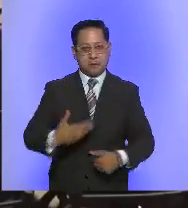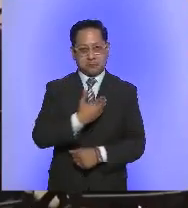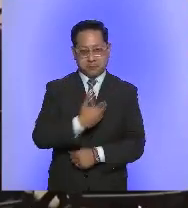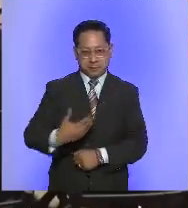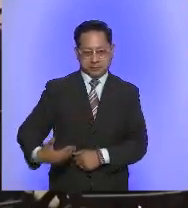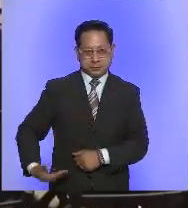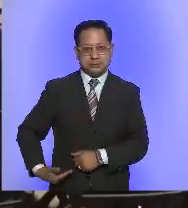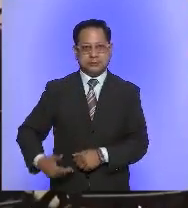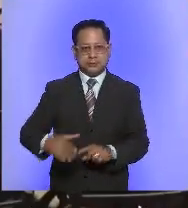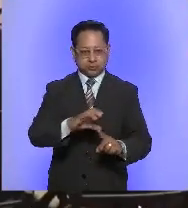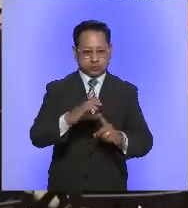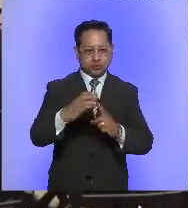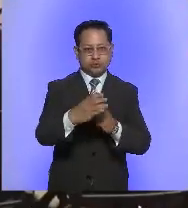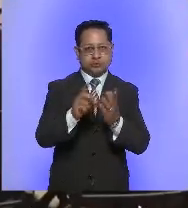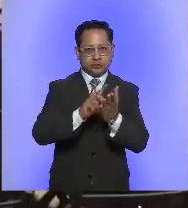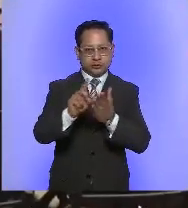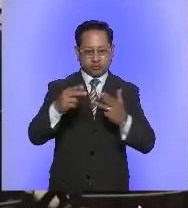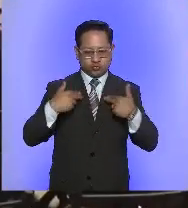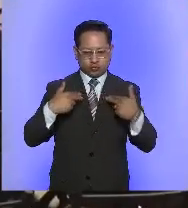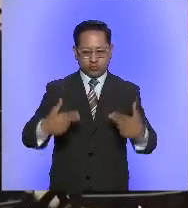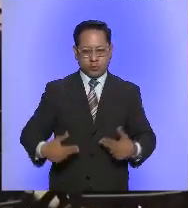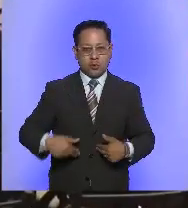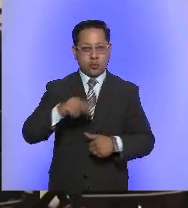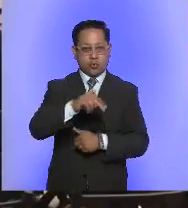de Nuevo León del periodo